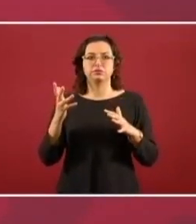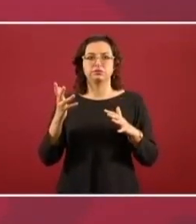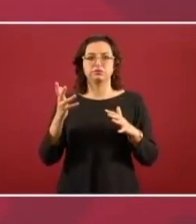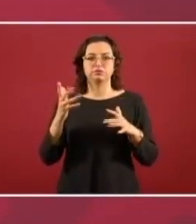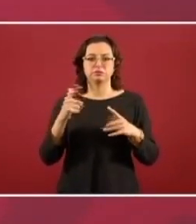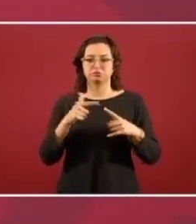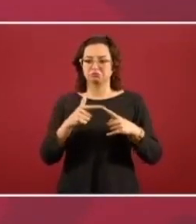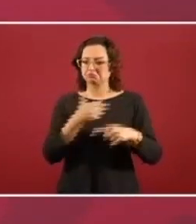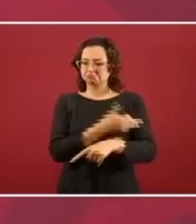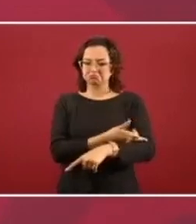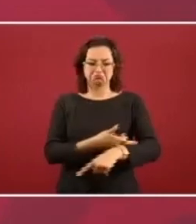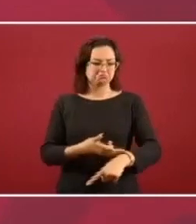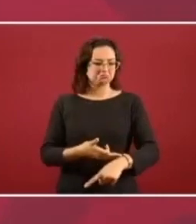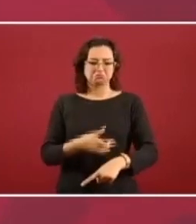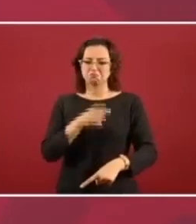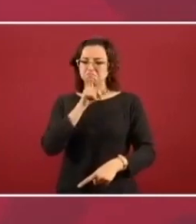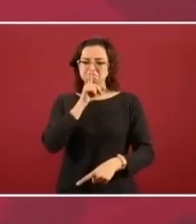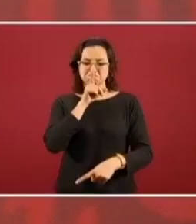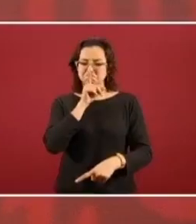vinculación familiar.